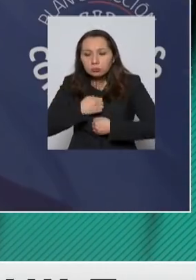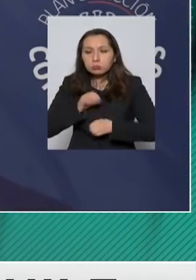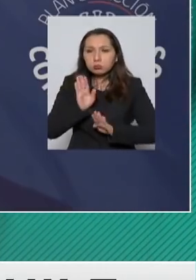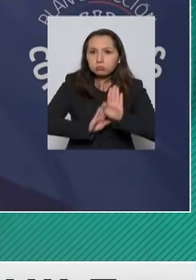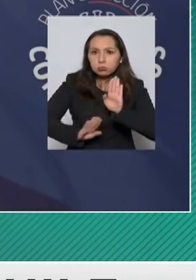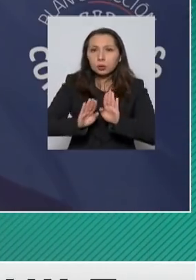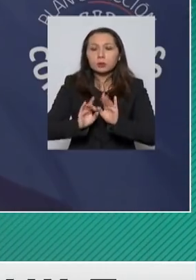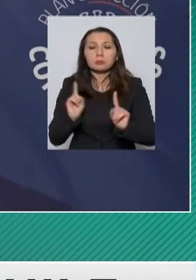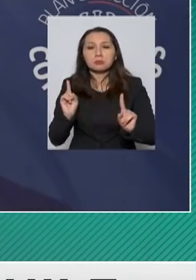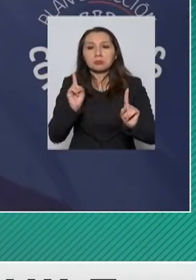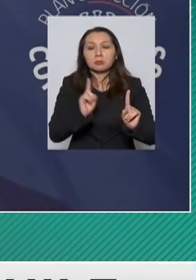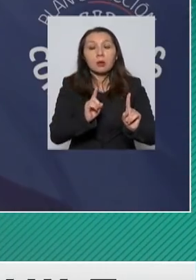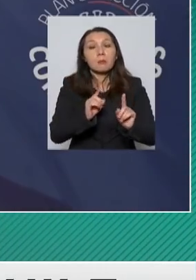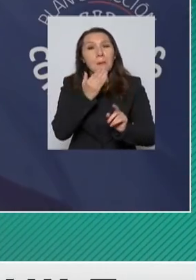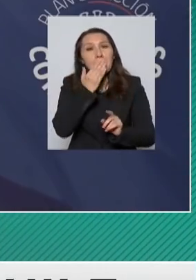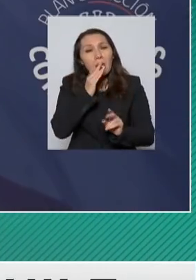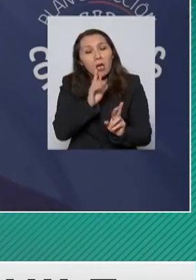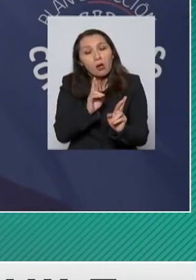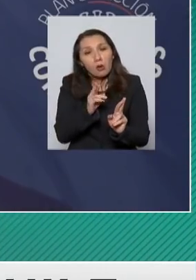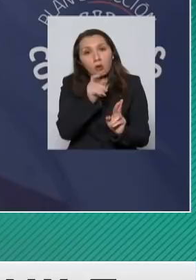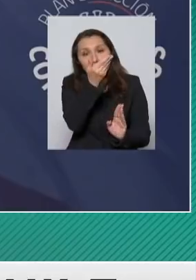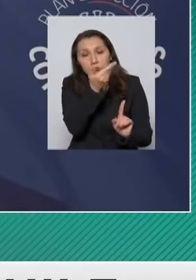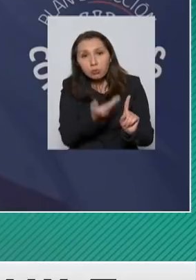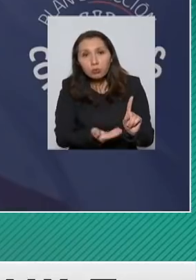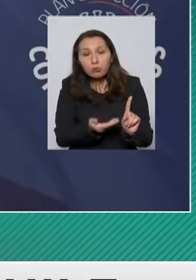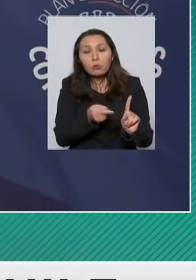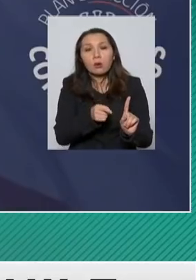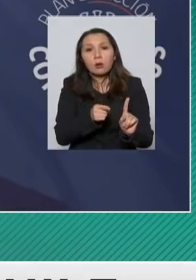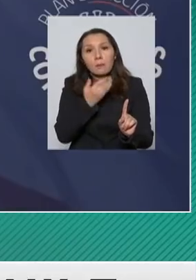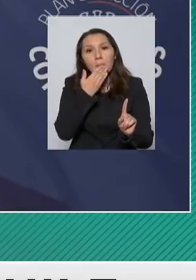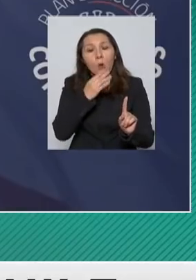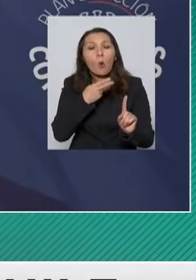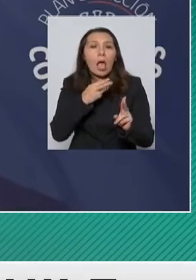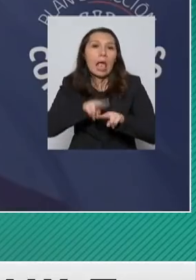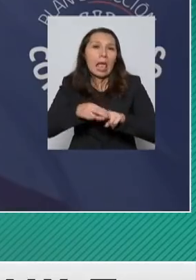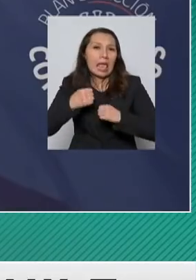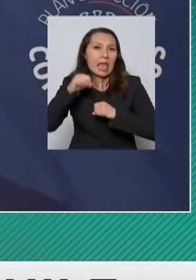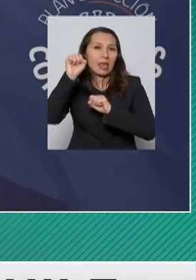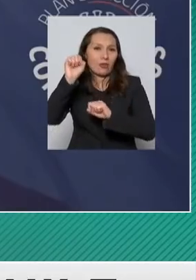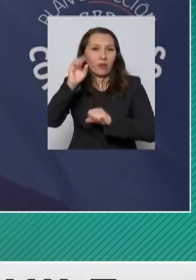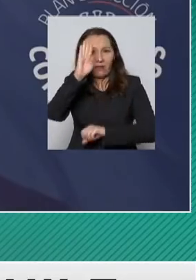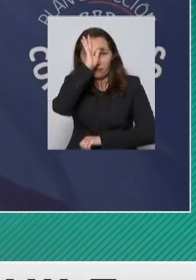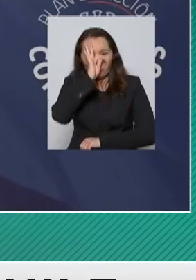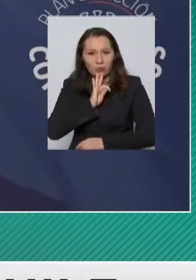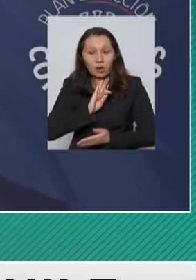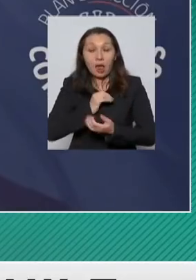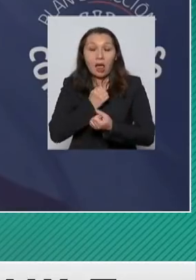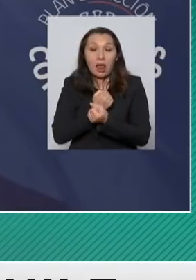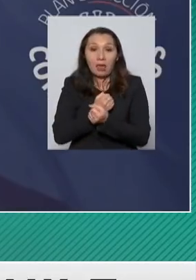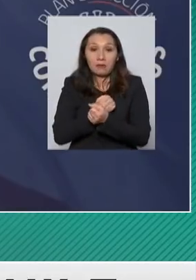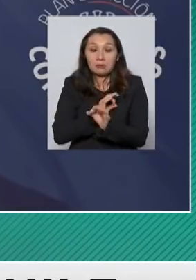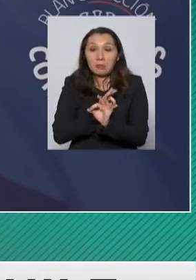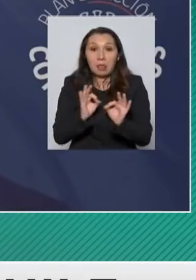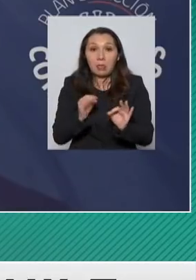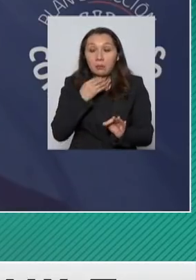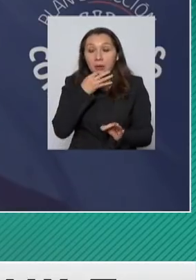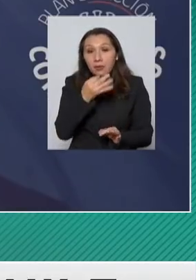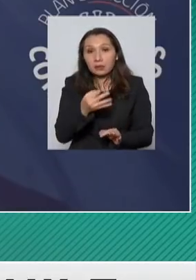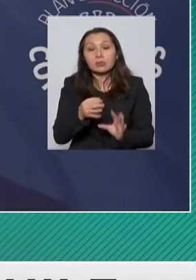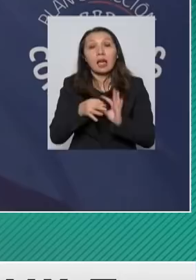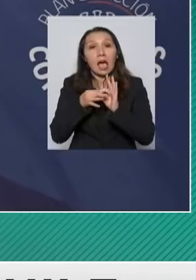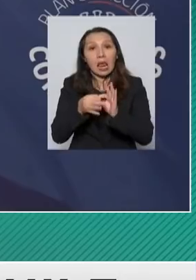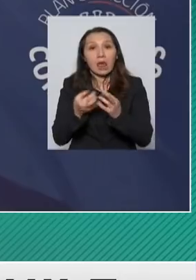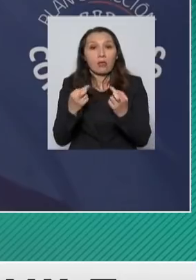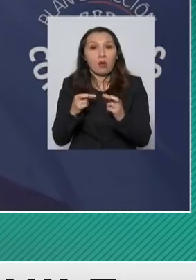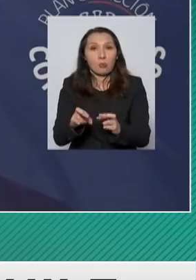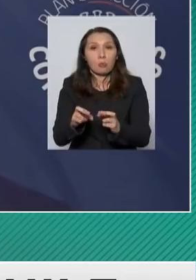insisto, esperamos lo mejor para este heroico funcionario de Carabineros. Y, sin decir más, agradecemos